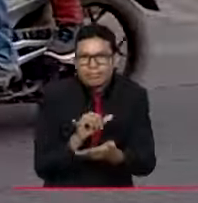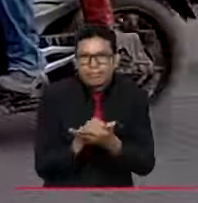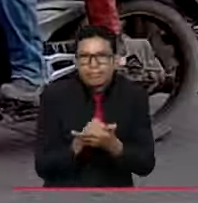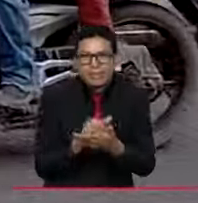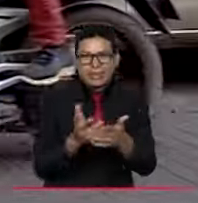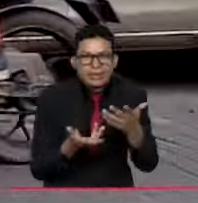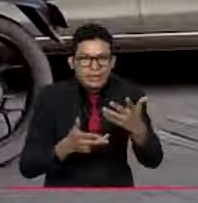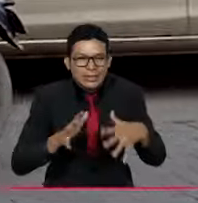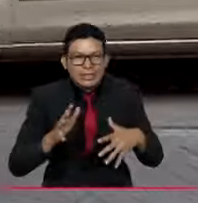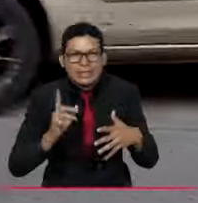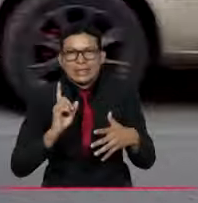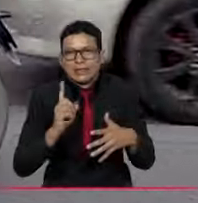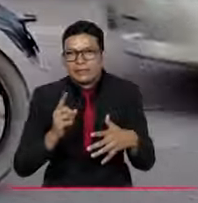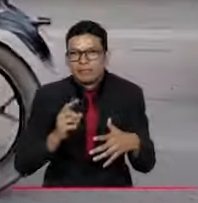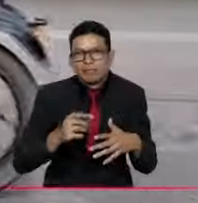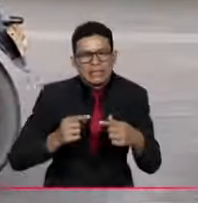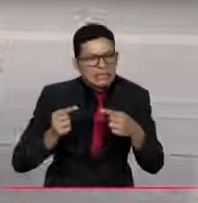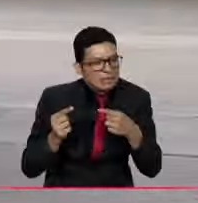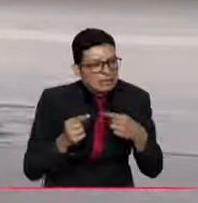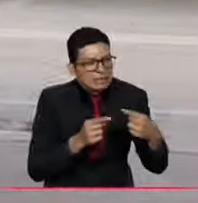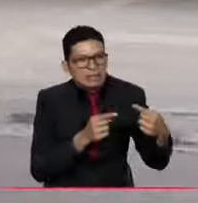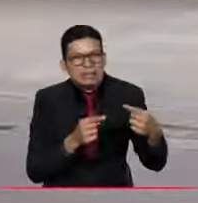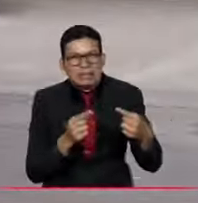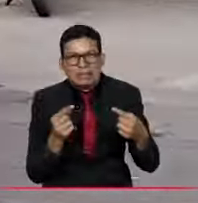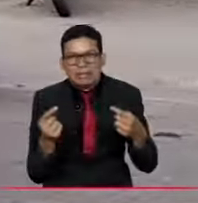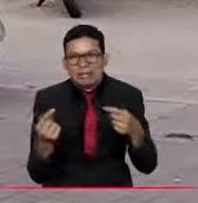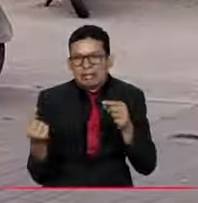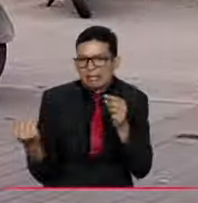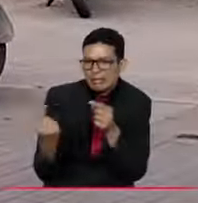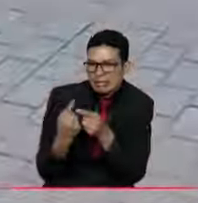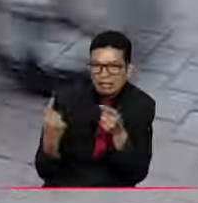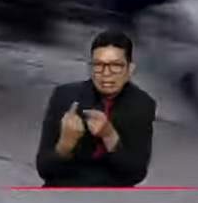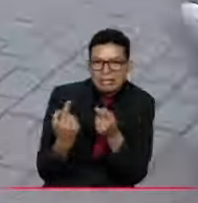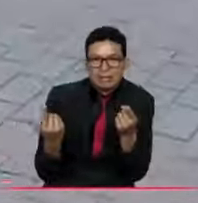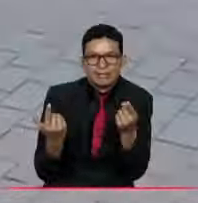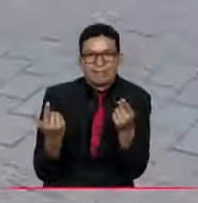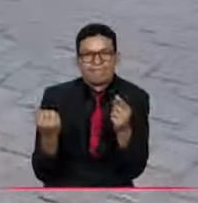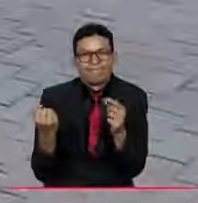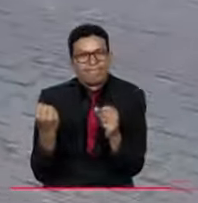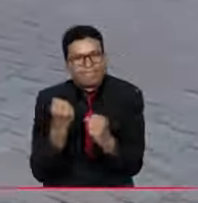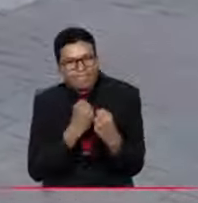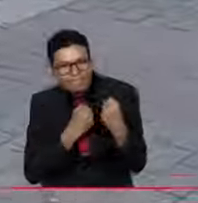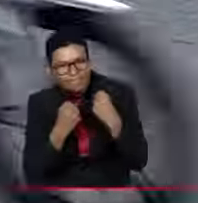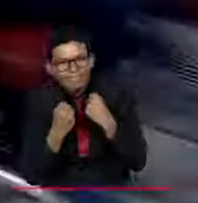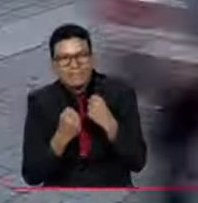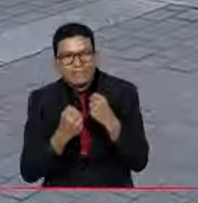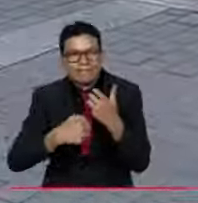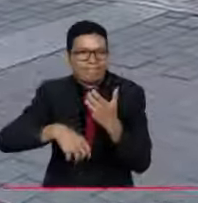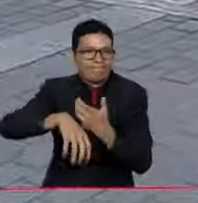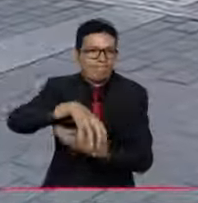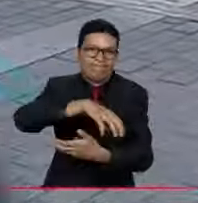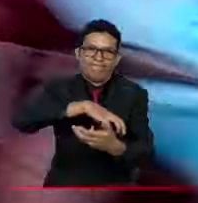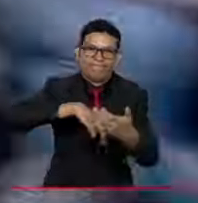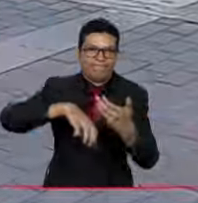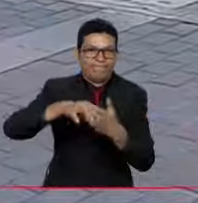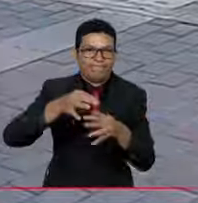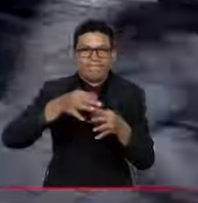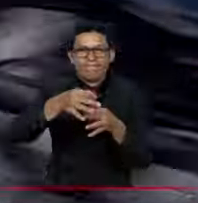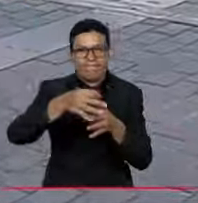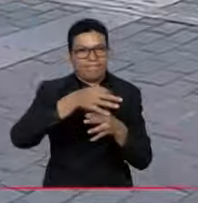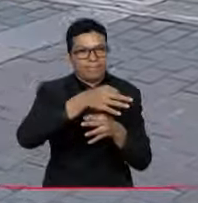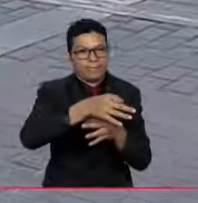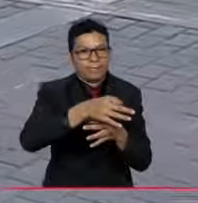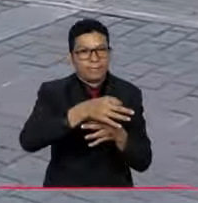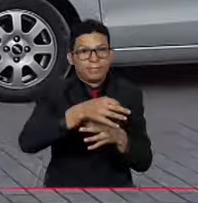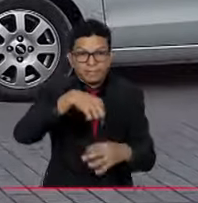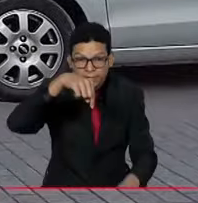se realicen intolerancias, riñas y finalmente pues se ocasionen desórdenes a nivel de los municipios.